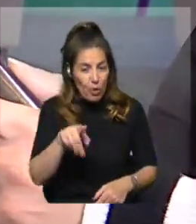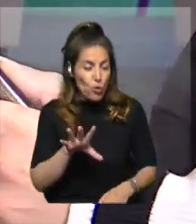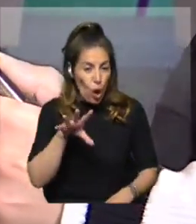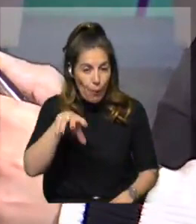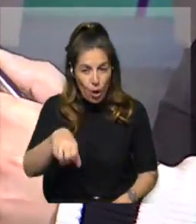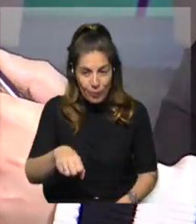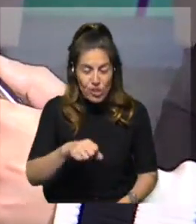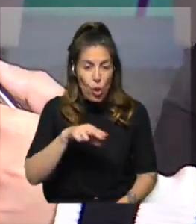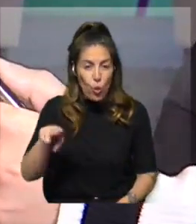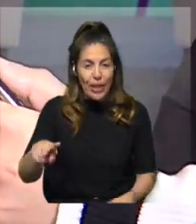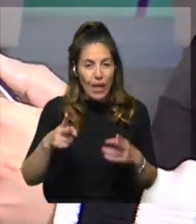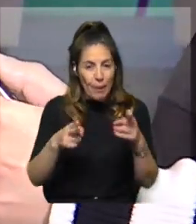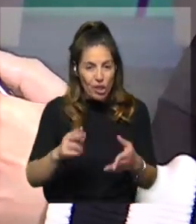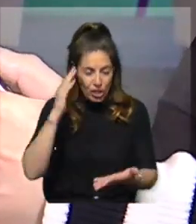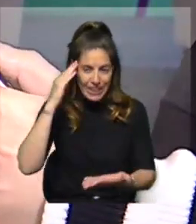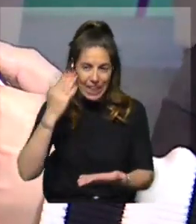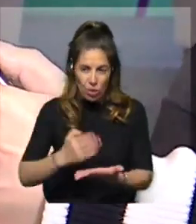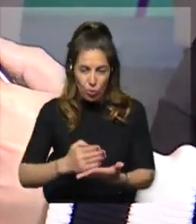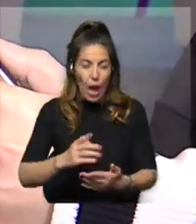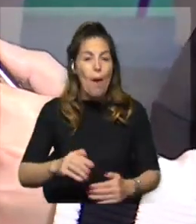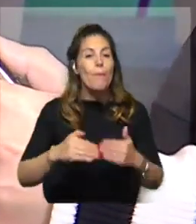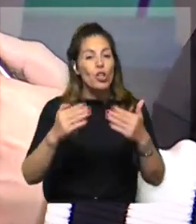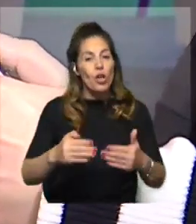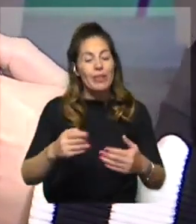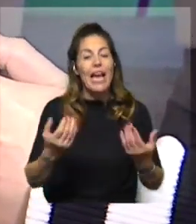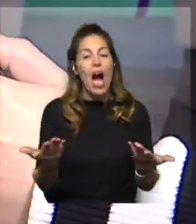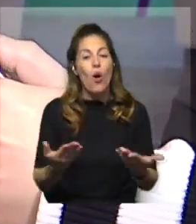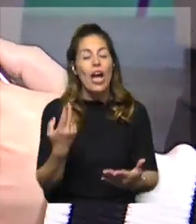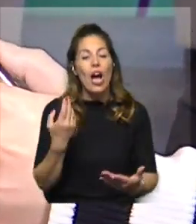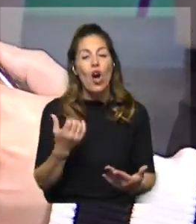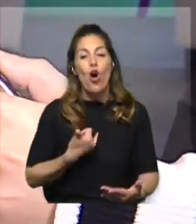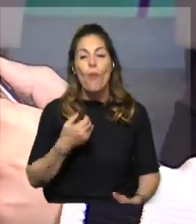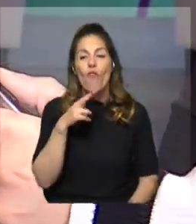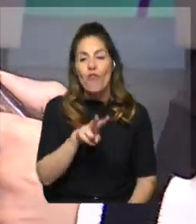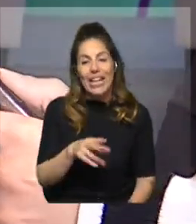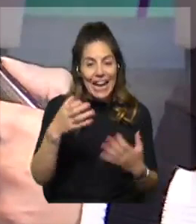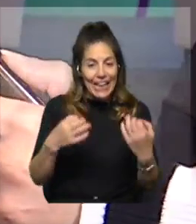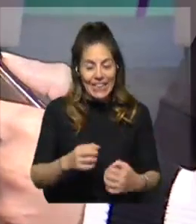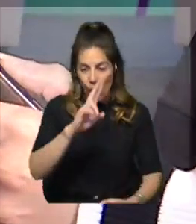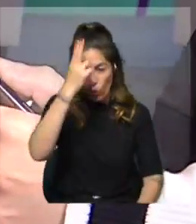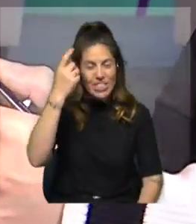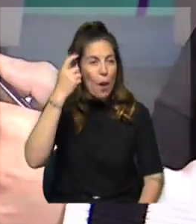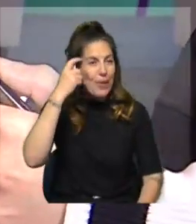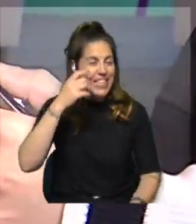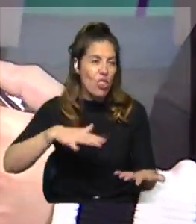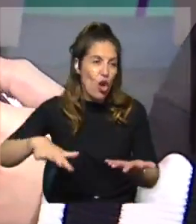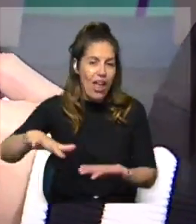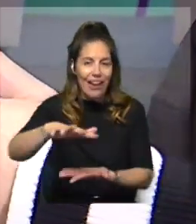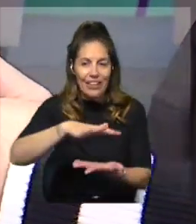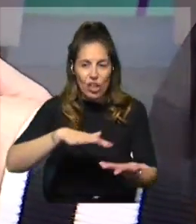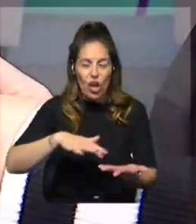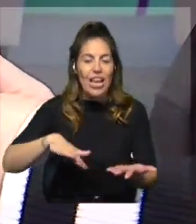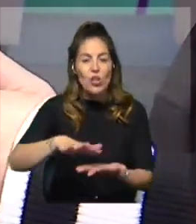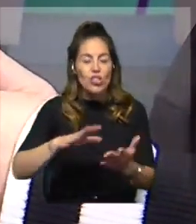compromiso durante el periodo de la dictadura, posteriormente, ¿cómo ve la realidad hoy uruguaya, pensando también un poquito en la región, en lo que está pasando